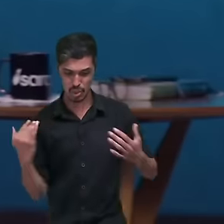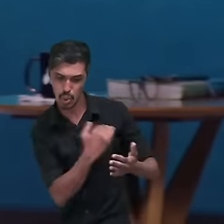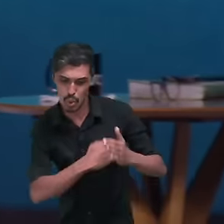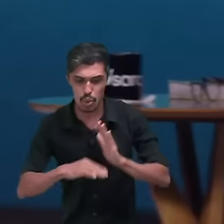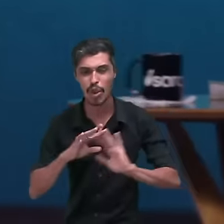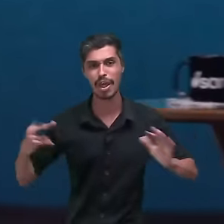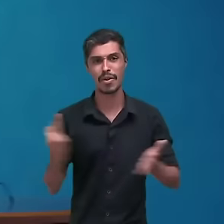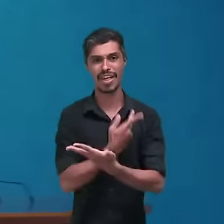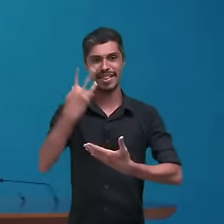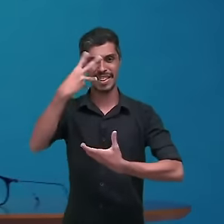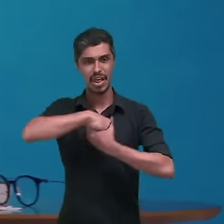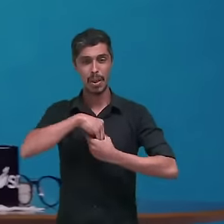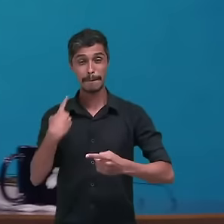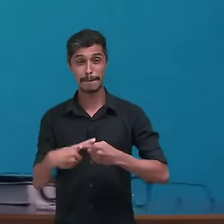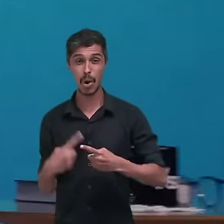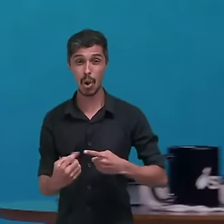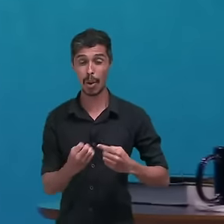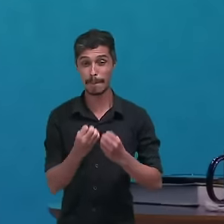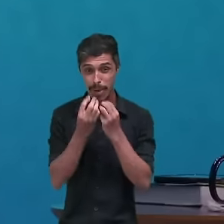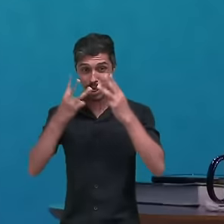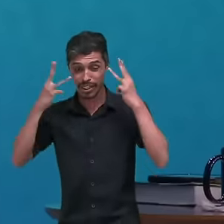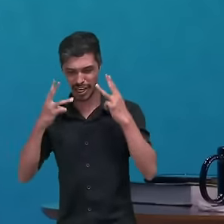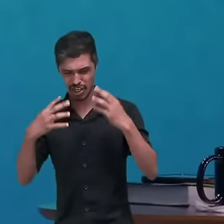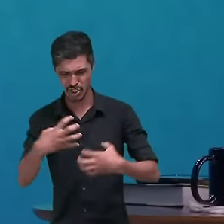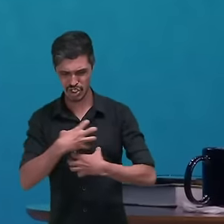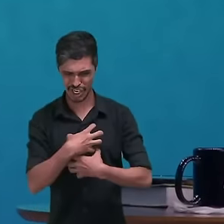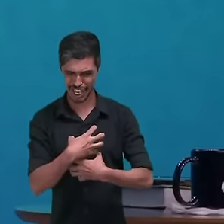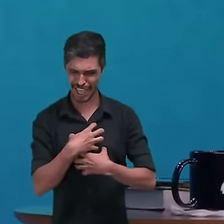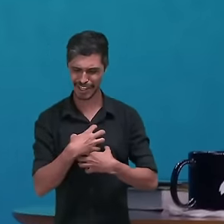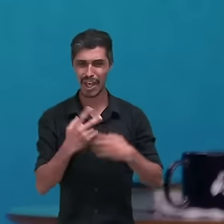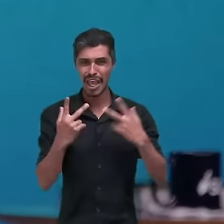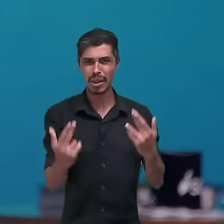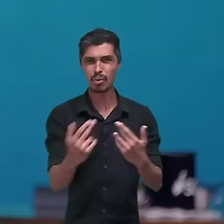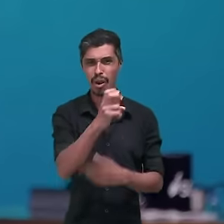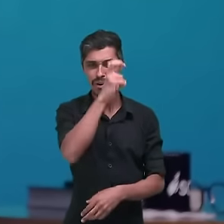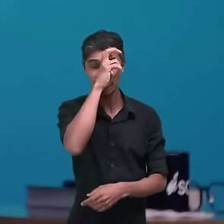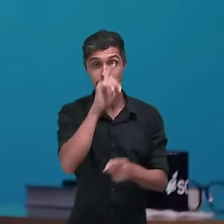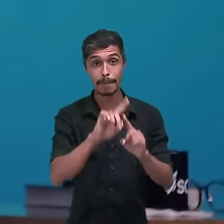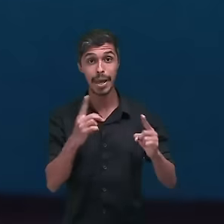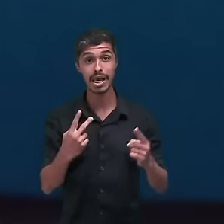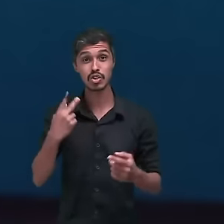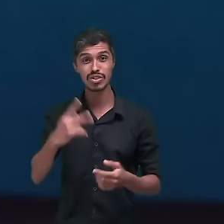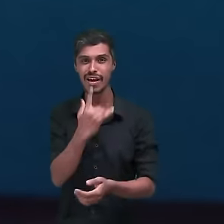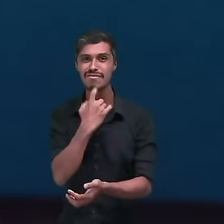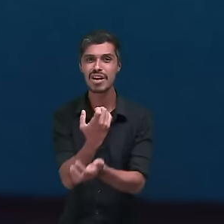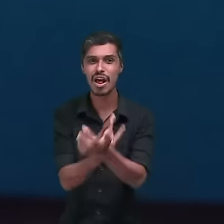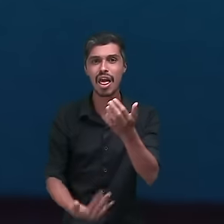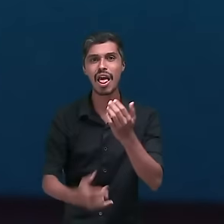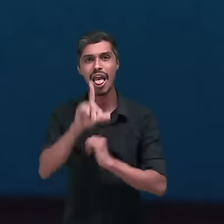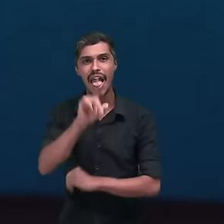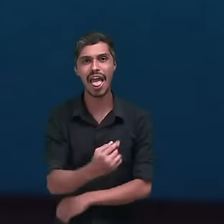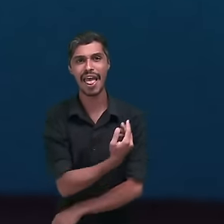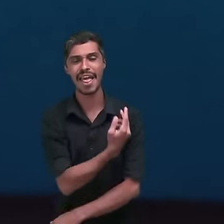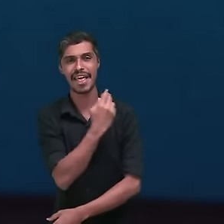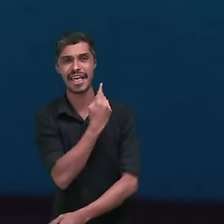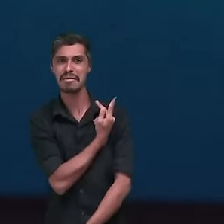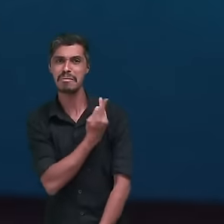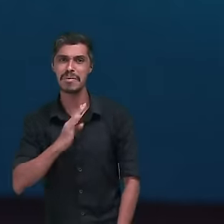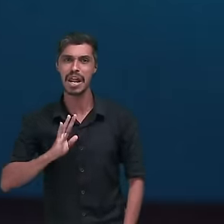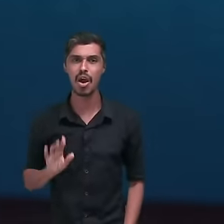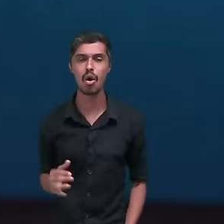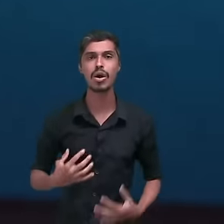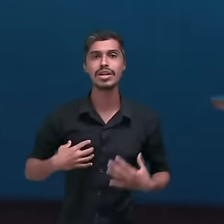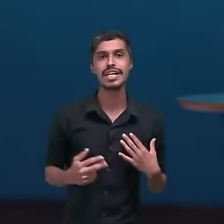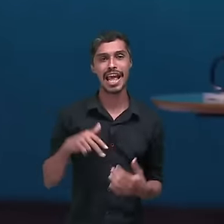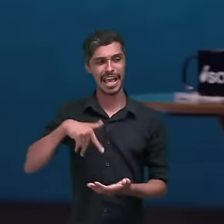Moisés, Moisés se vestía como egipcio, mas su sangre era hebrea. Moisés caminaba